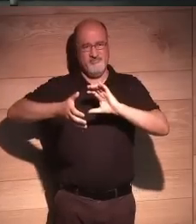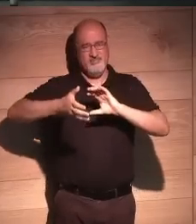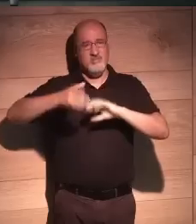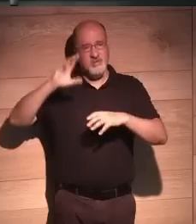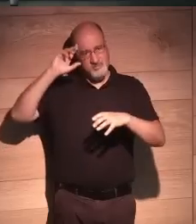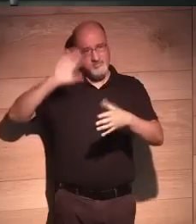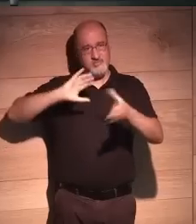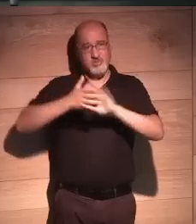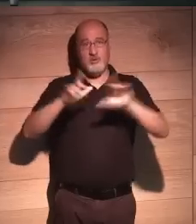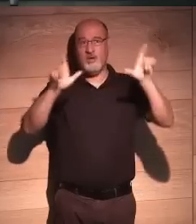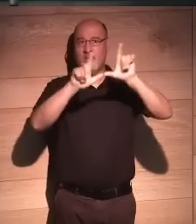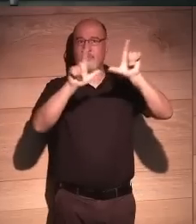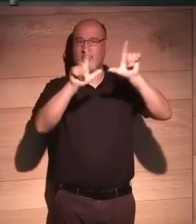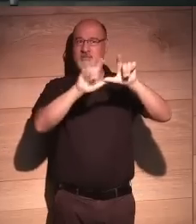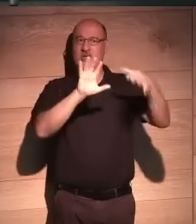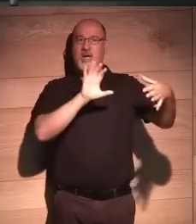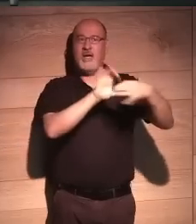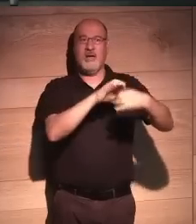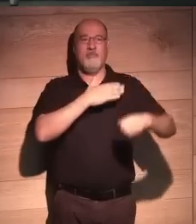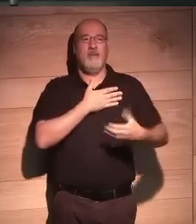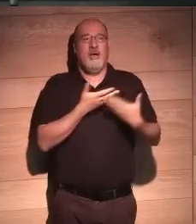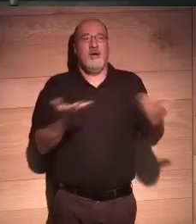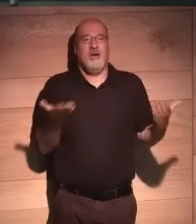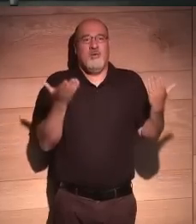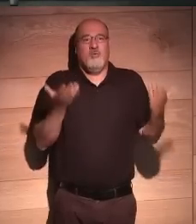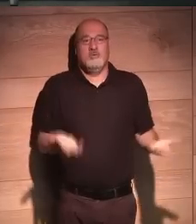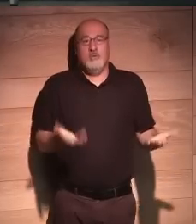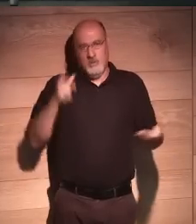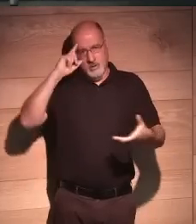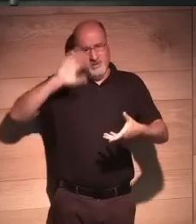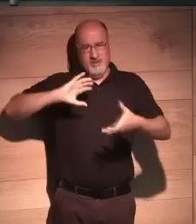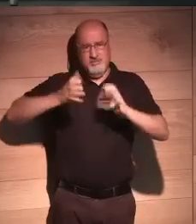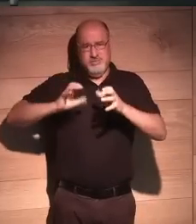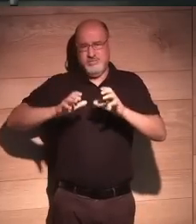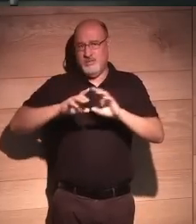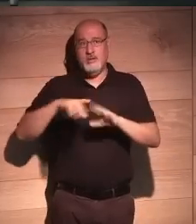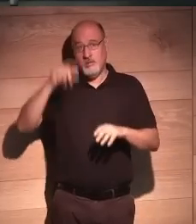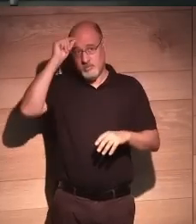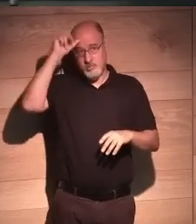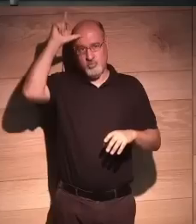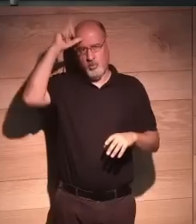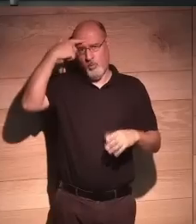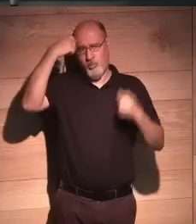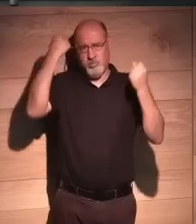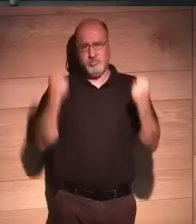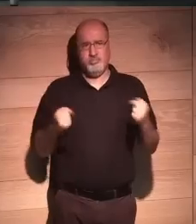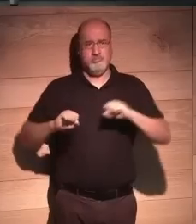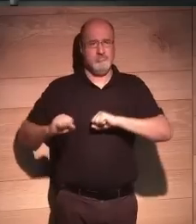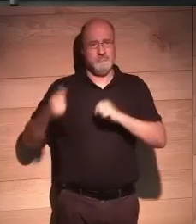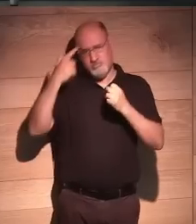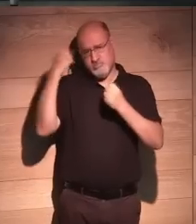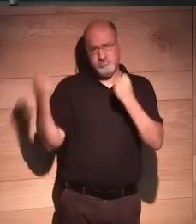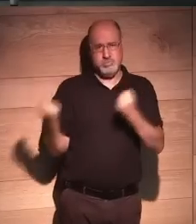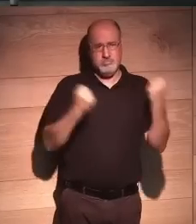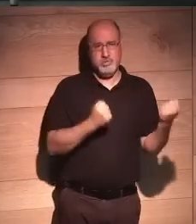necesidad ha dejado de de ser salir. su amiga. Y he visto enloquecer, o sea, gente con intelectualmente solvente que cuando ha dejado de